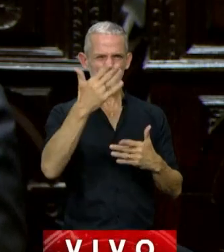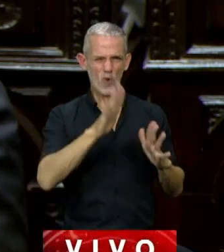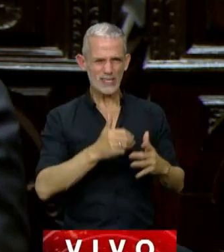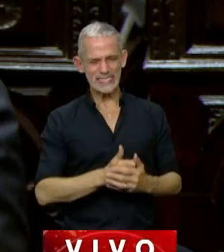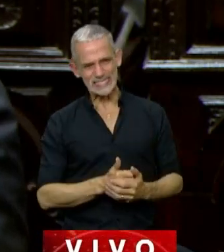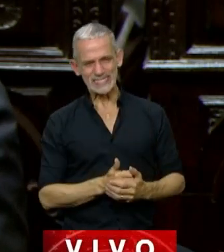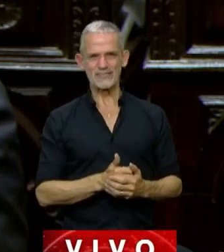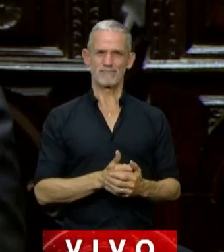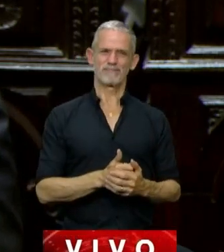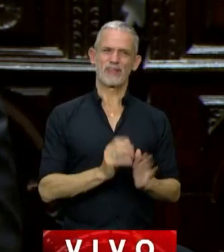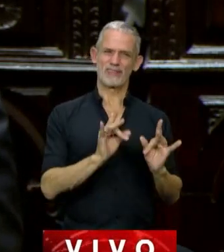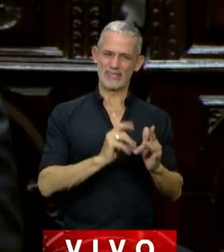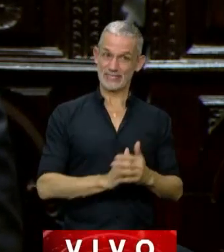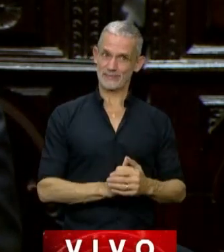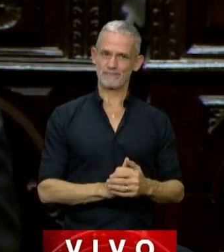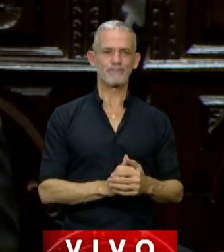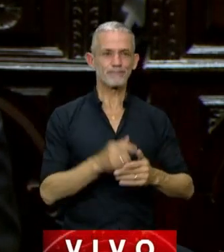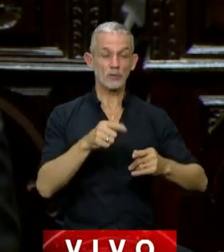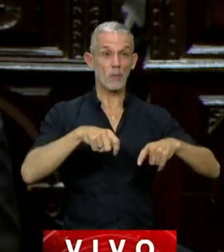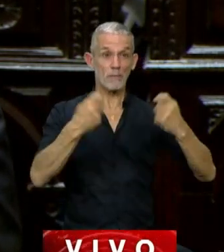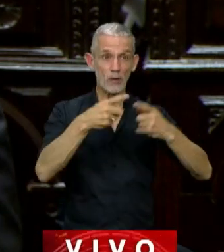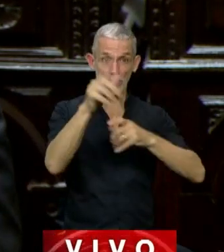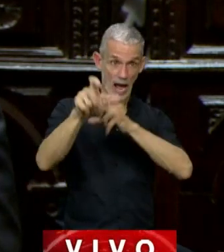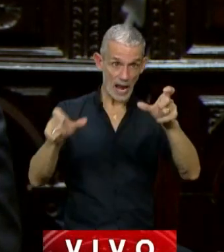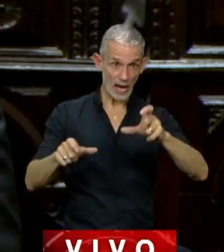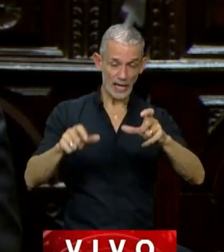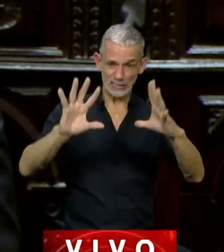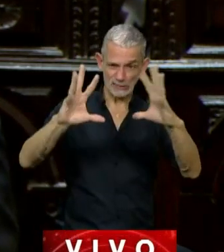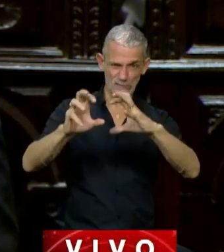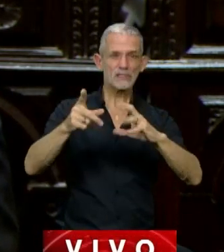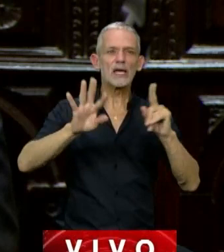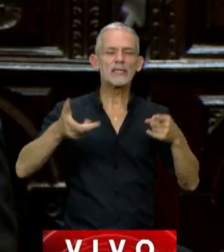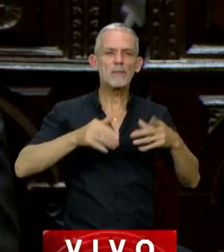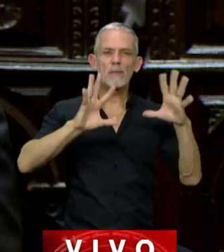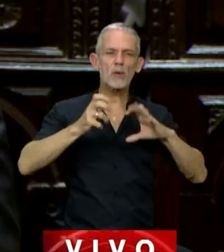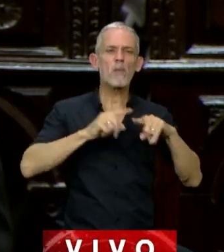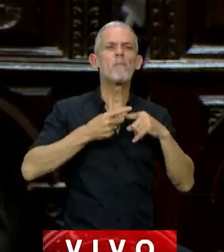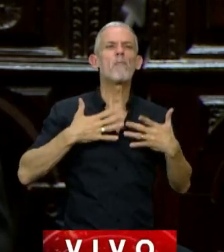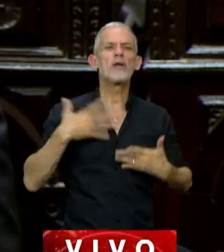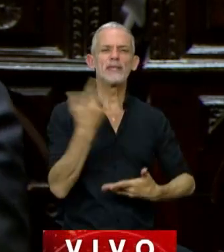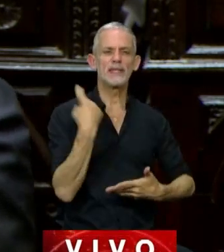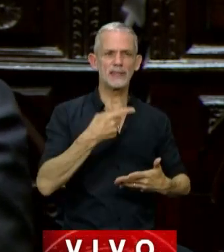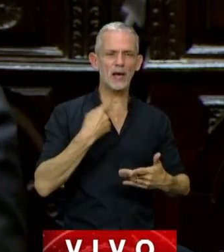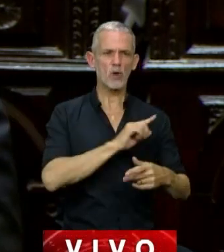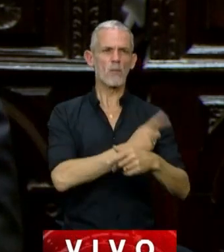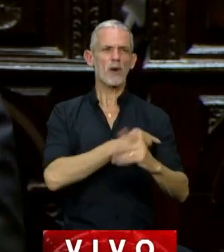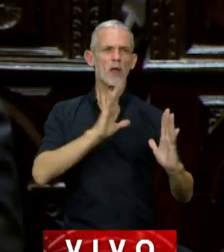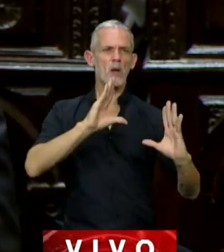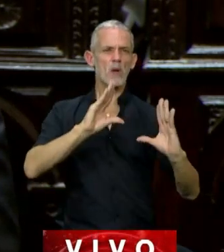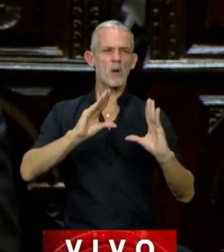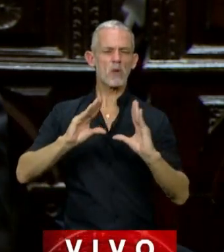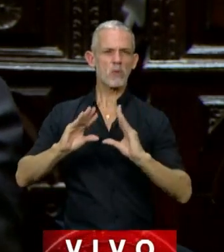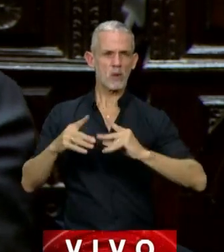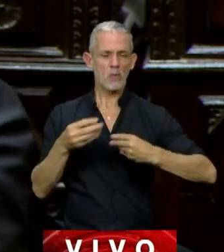expectativas. Esto, además de perjudicar a la gente, perjudica también a la política porque le quita poder